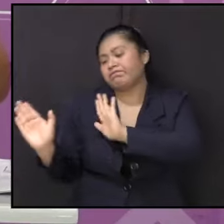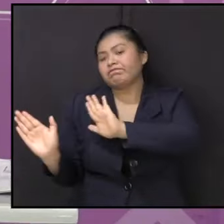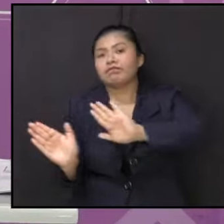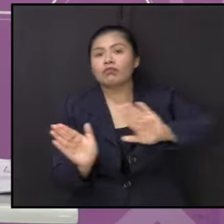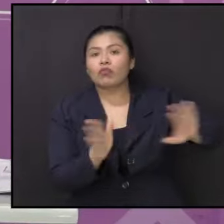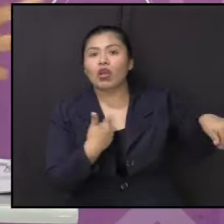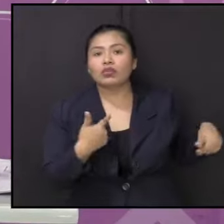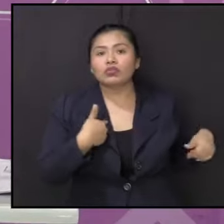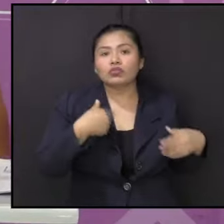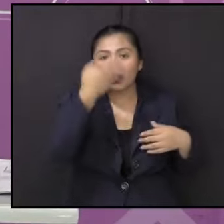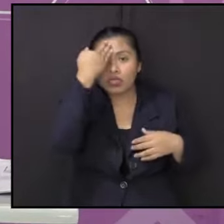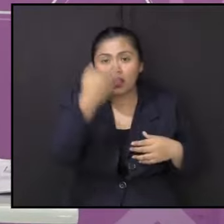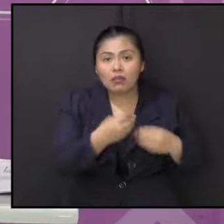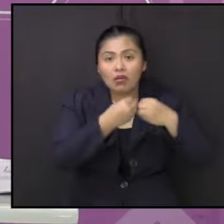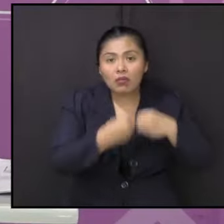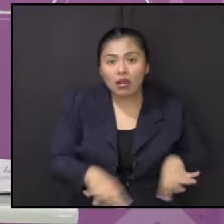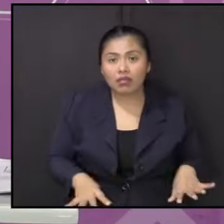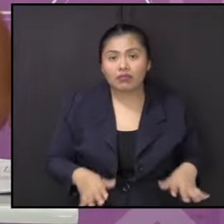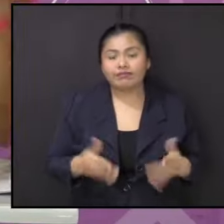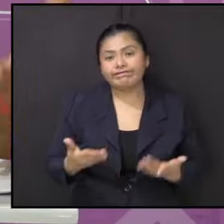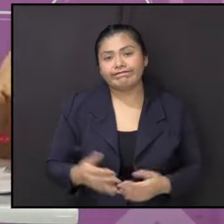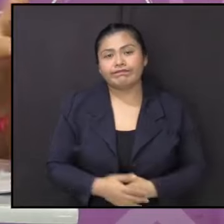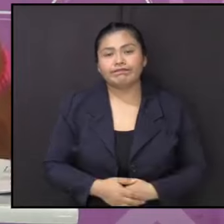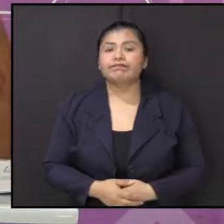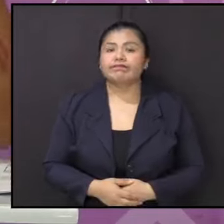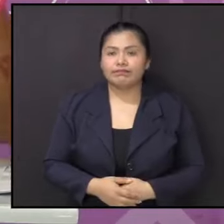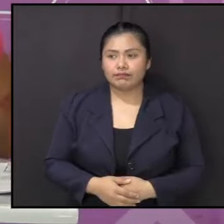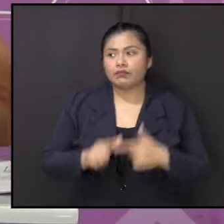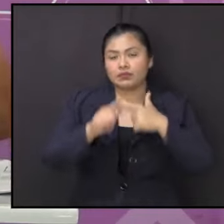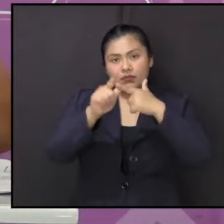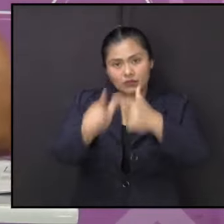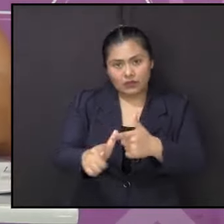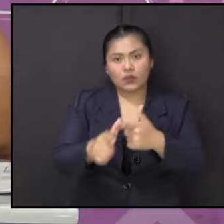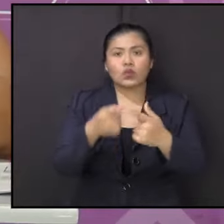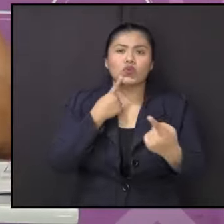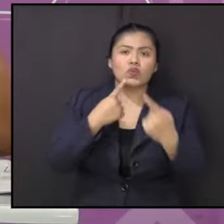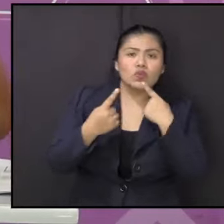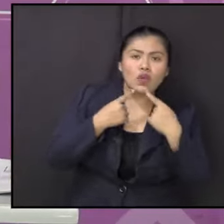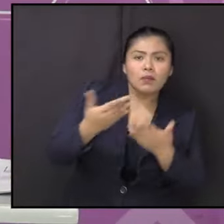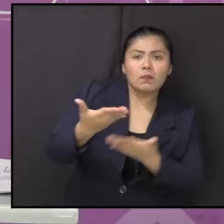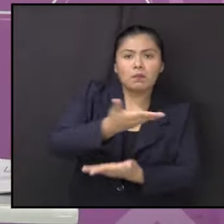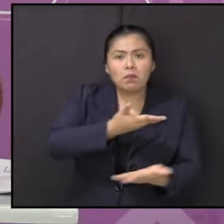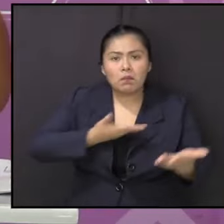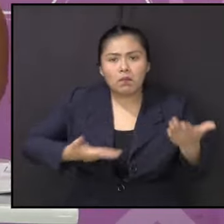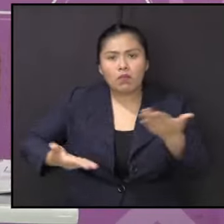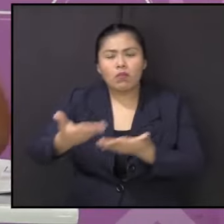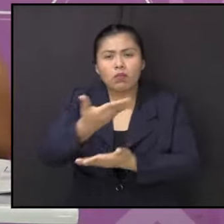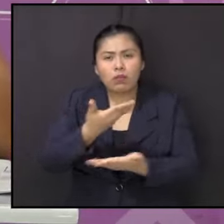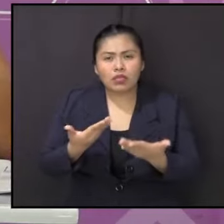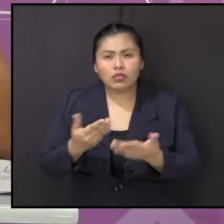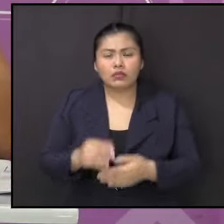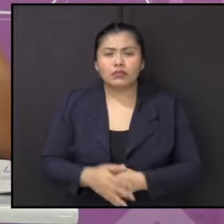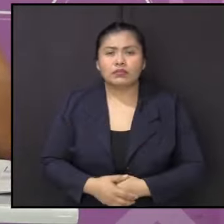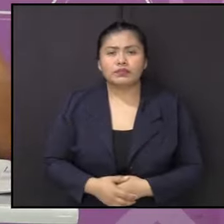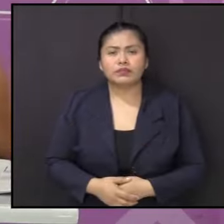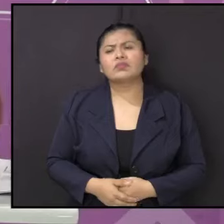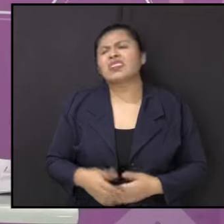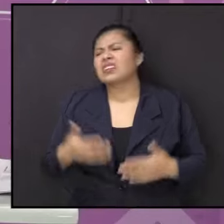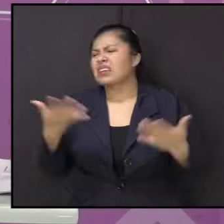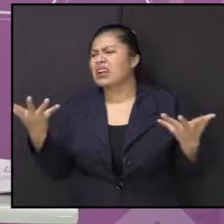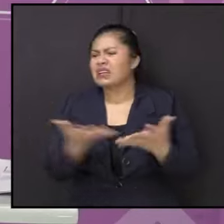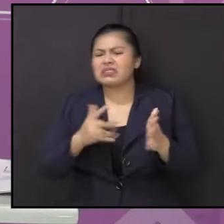no seguir perdiendo el tiempo en justamente ese tipo de situaciones, sino alzar el debate y traer que tenemos el contenido y el objetivo de lo que tiene que hacer un quehacer